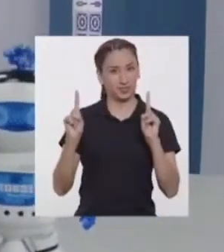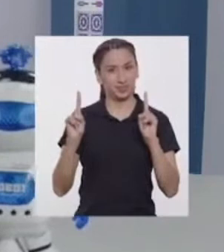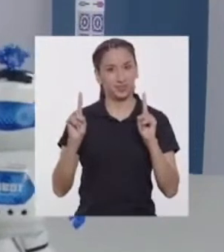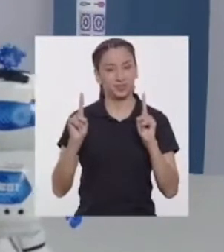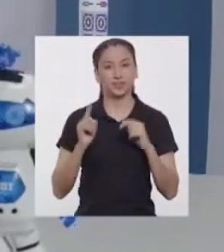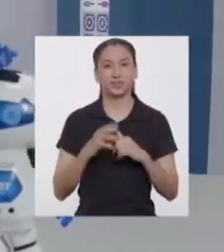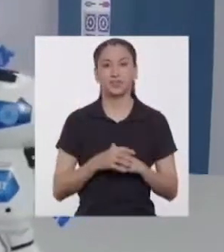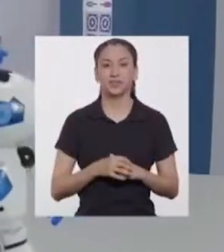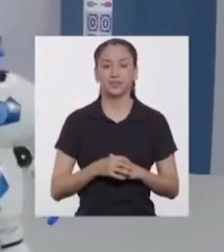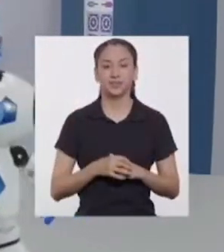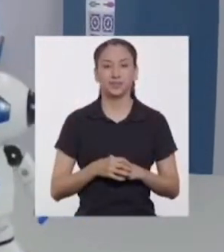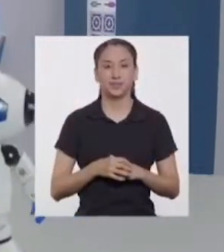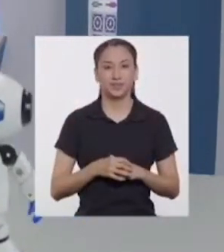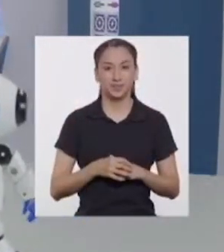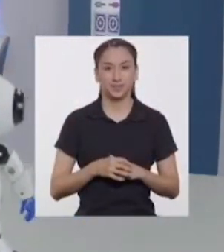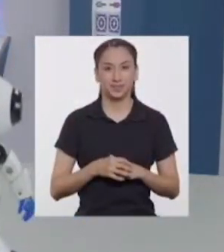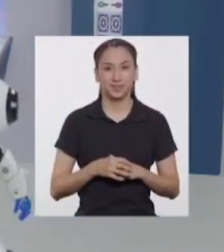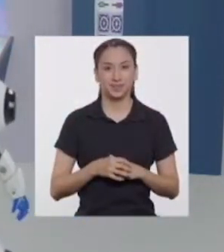distanciamiento social.